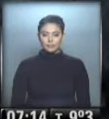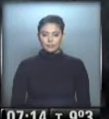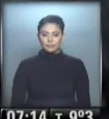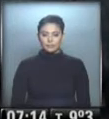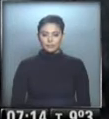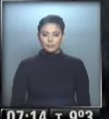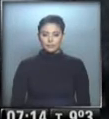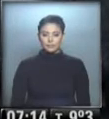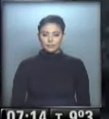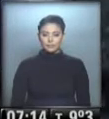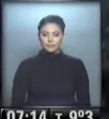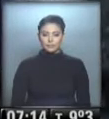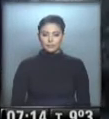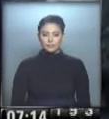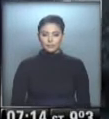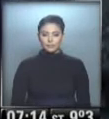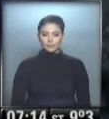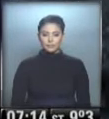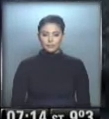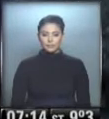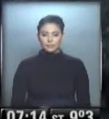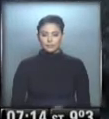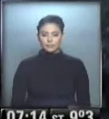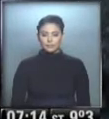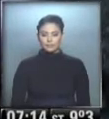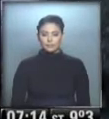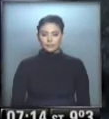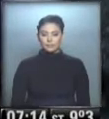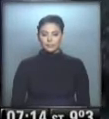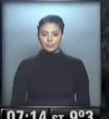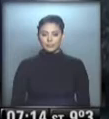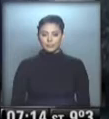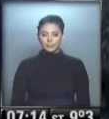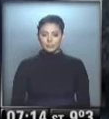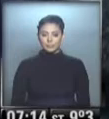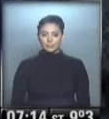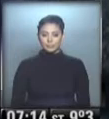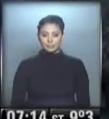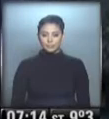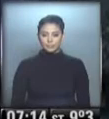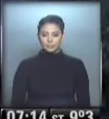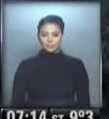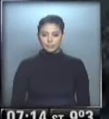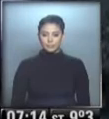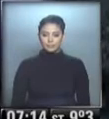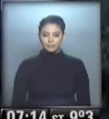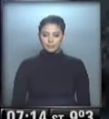valor económico en vías de estratégicos y estuvieron en la mira del espionaje también